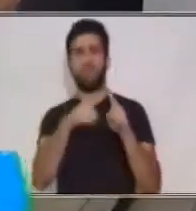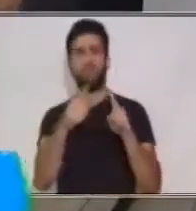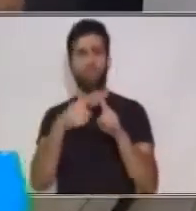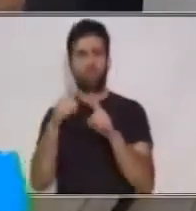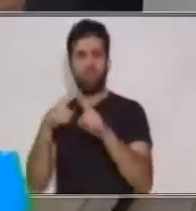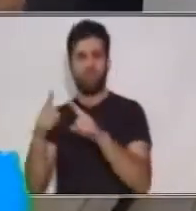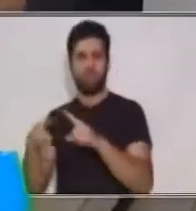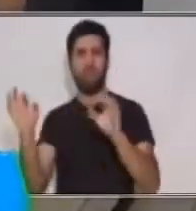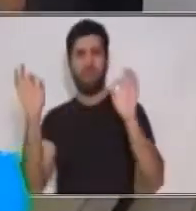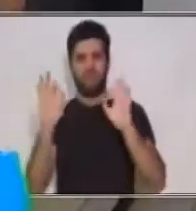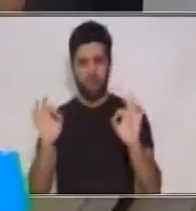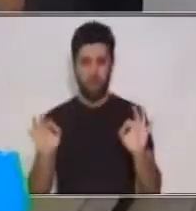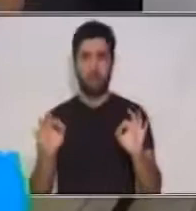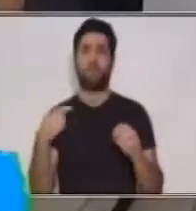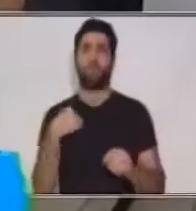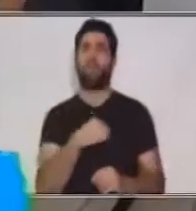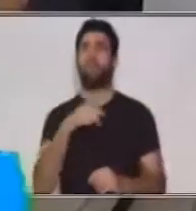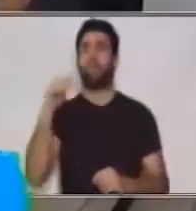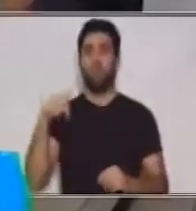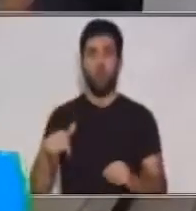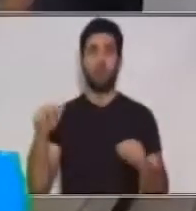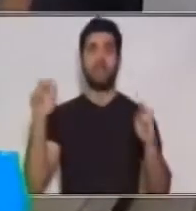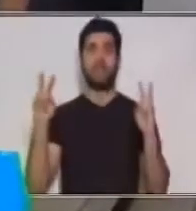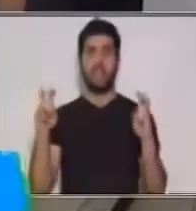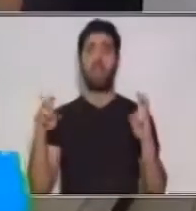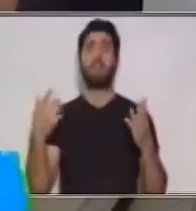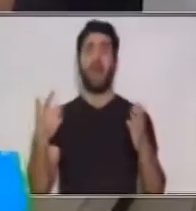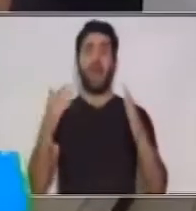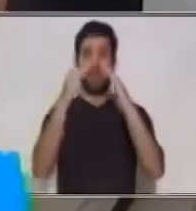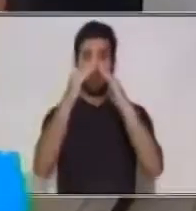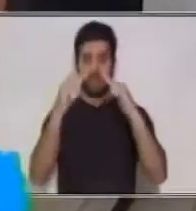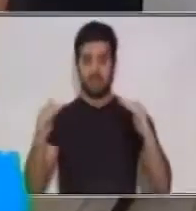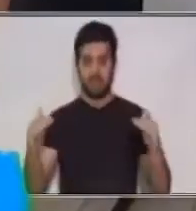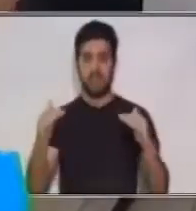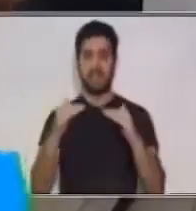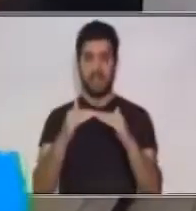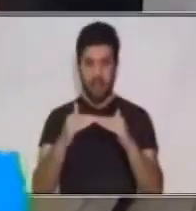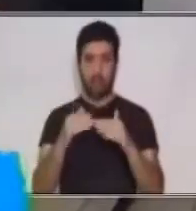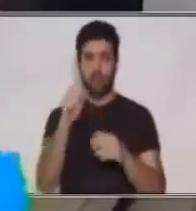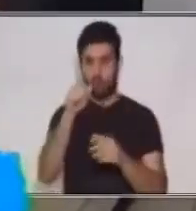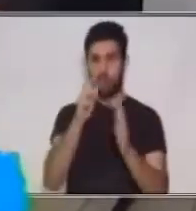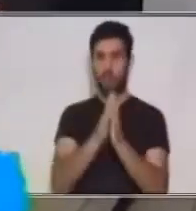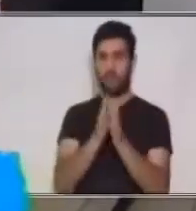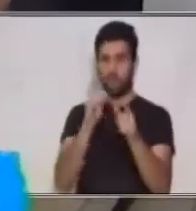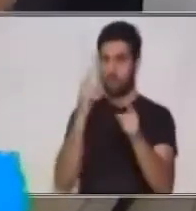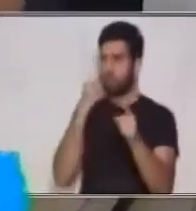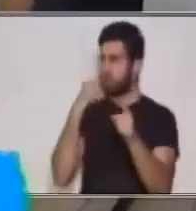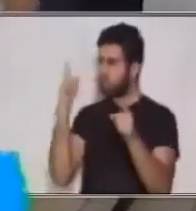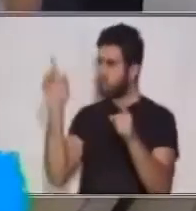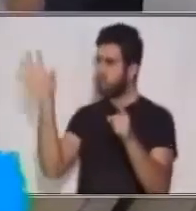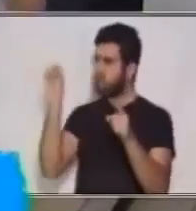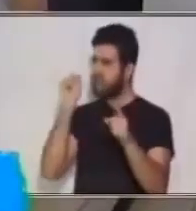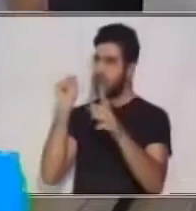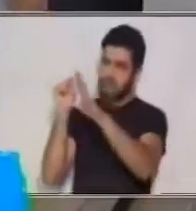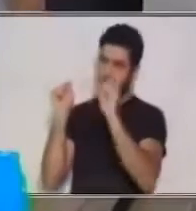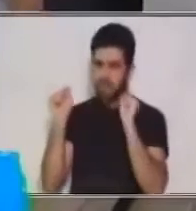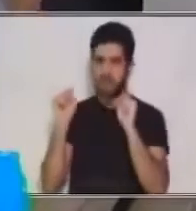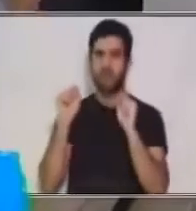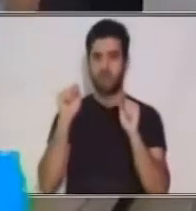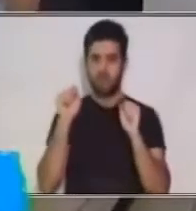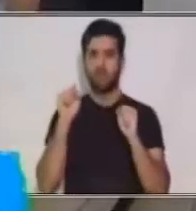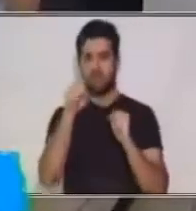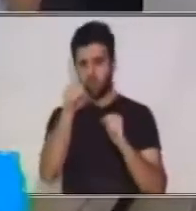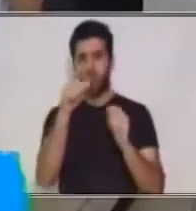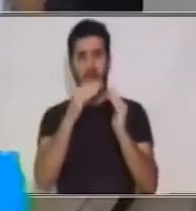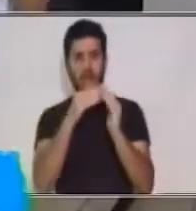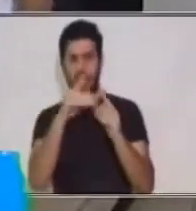principalmente con los triángulos. Quiero que vean alrededor, donde ustedes están ahorita sentados, viéndonos, y vean todos los triángulos que